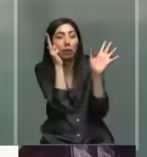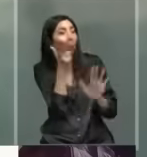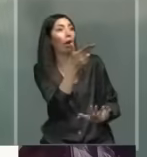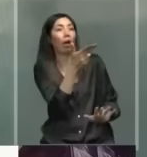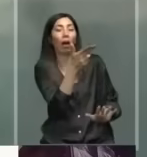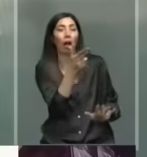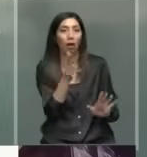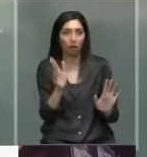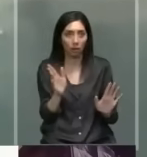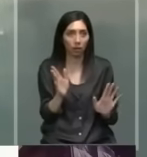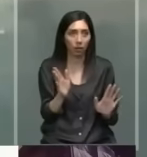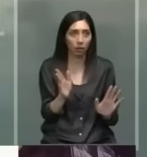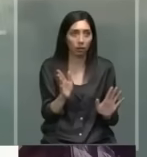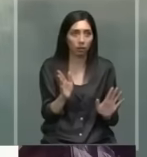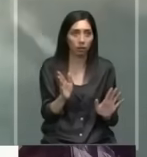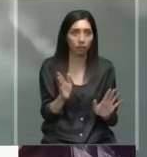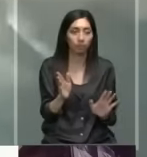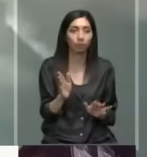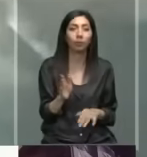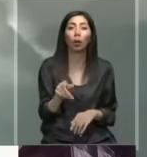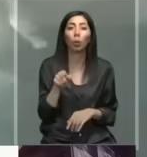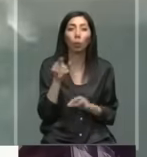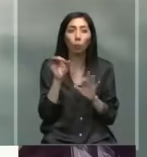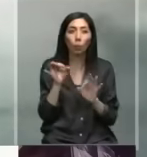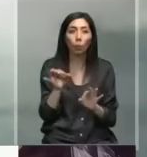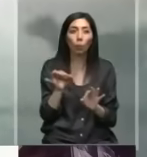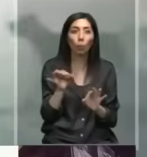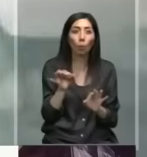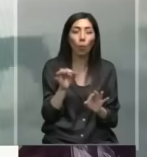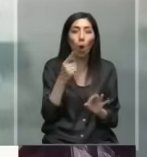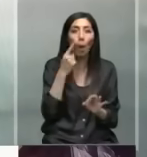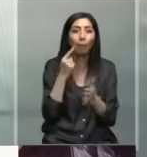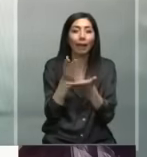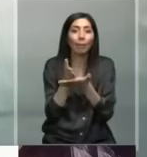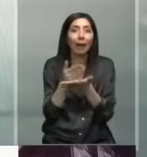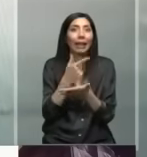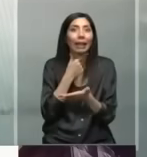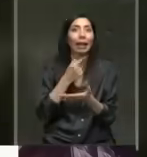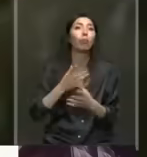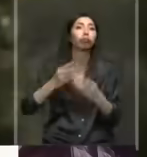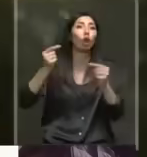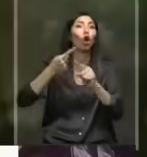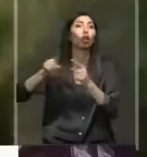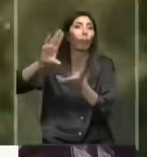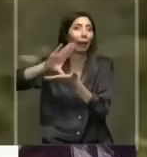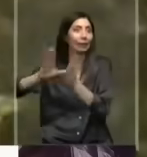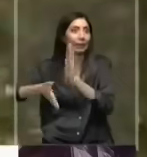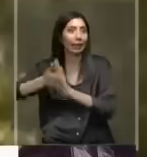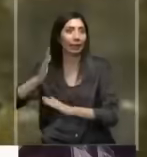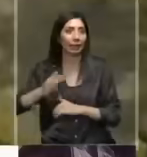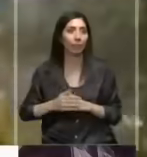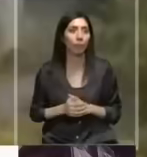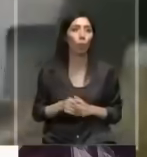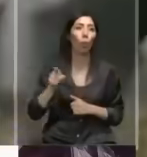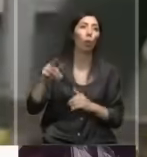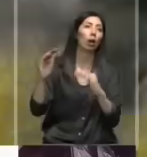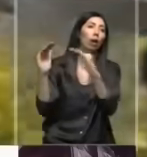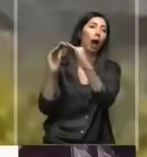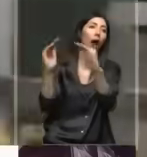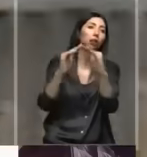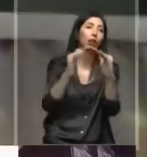quemar sus propias casas cuando supuestamente planeaba escapar del país. Pues está quemando las casas